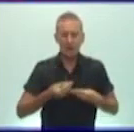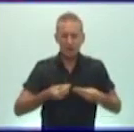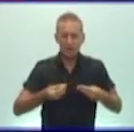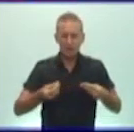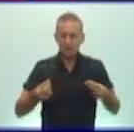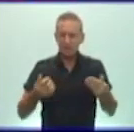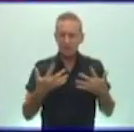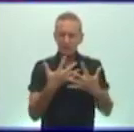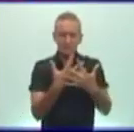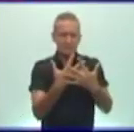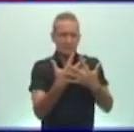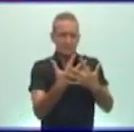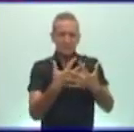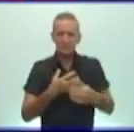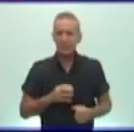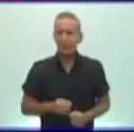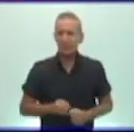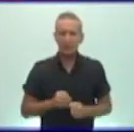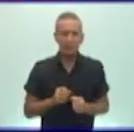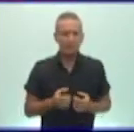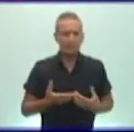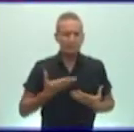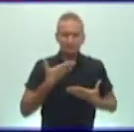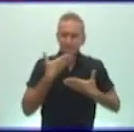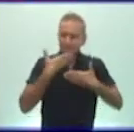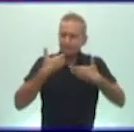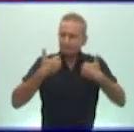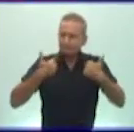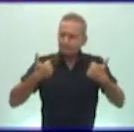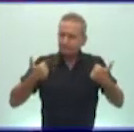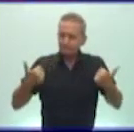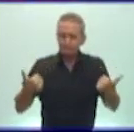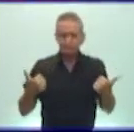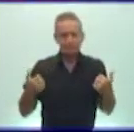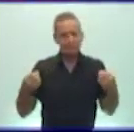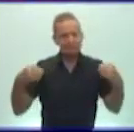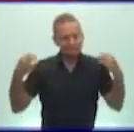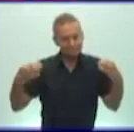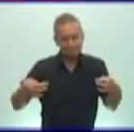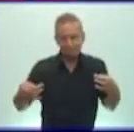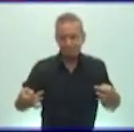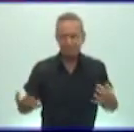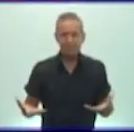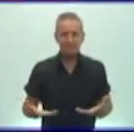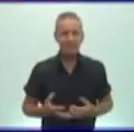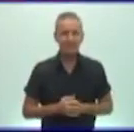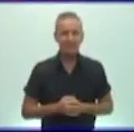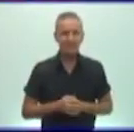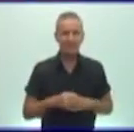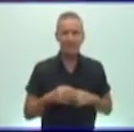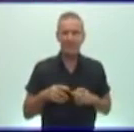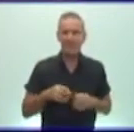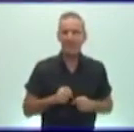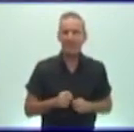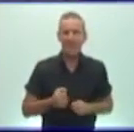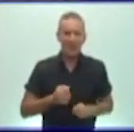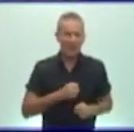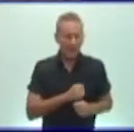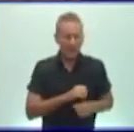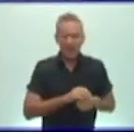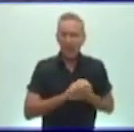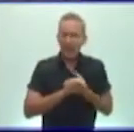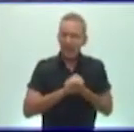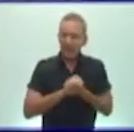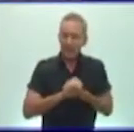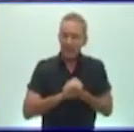cristalina, un tesoro verdadero. Vale más que el oro fino y los diamantes más bellos. Amiga desde mi